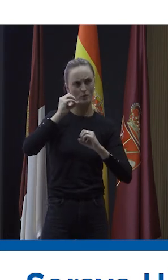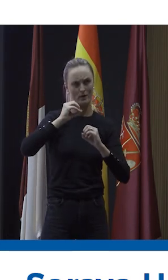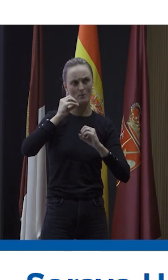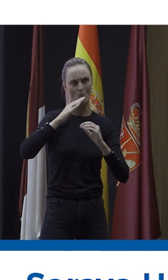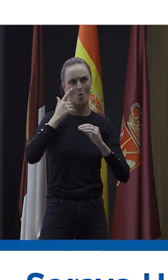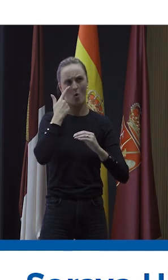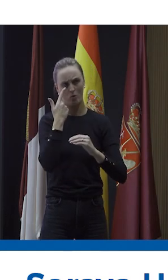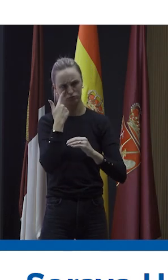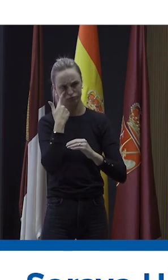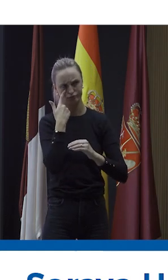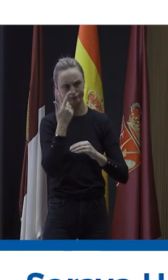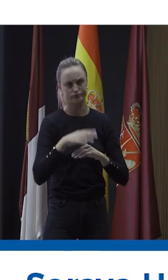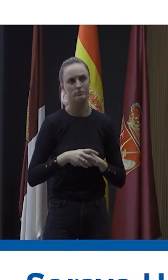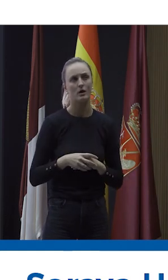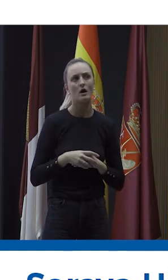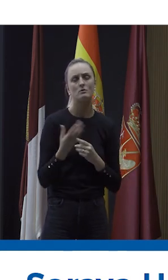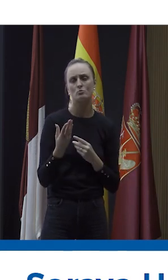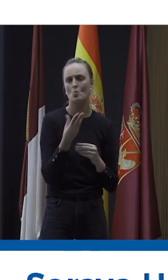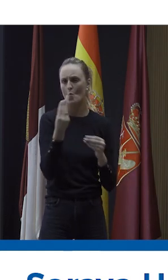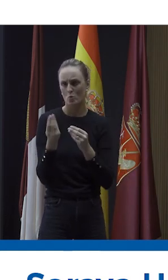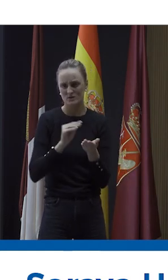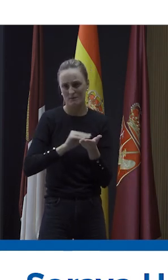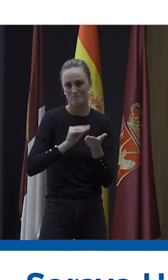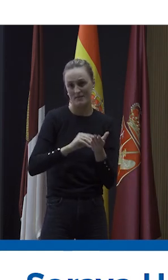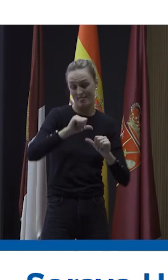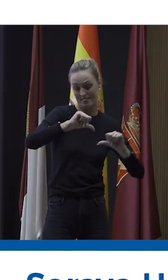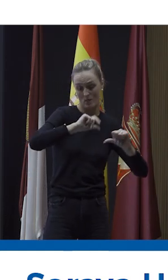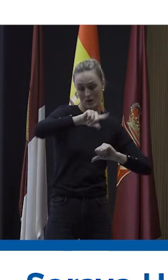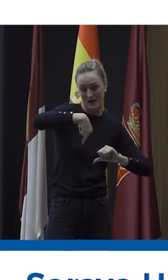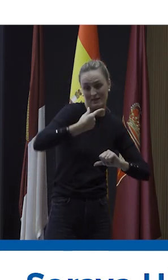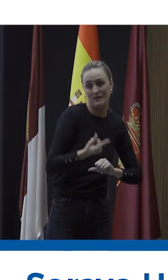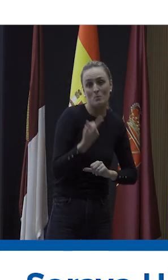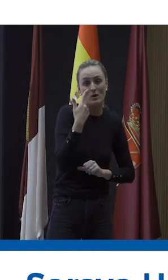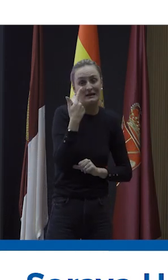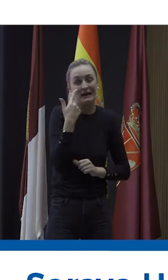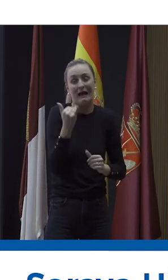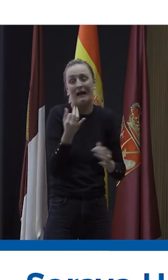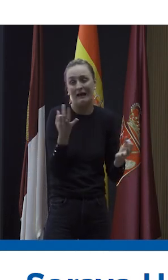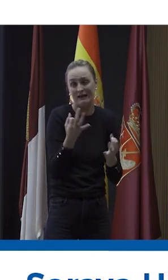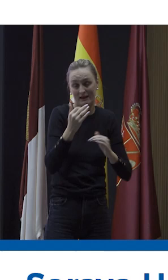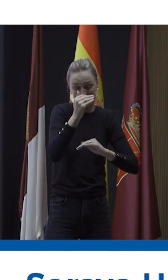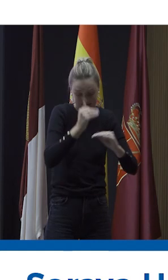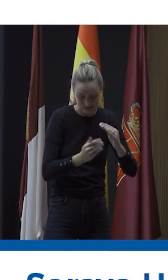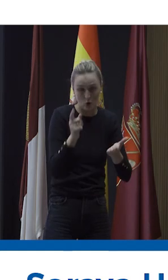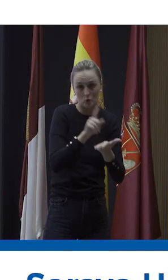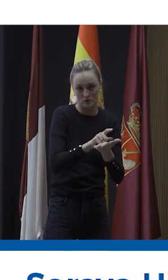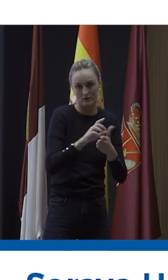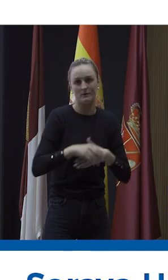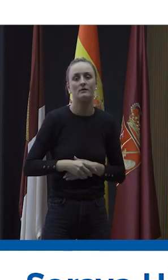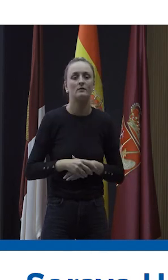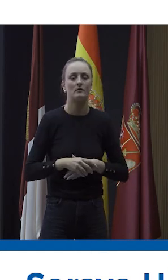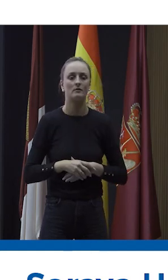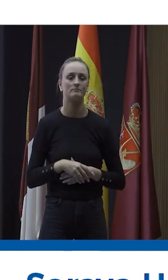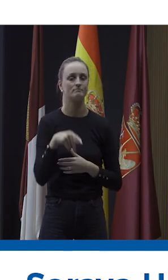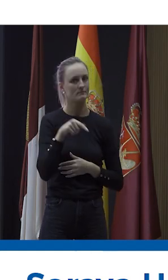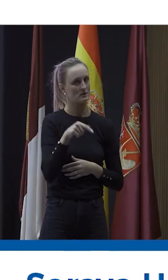muy a tener en cuenta, y luego muchas veces después de la cirugía se producen las recidivas, es decir, que se vuelve a caer, ¿vale? Y eso ya pues